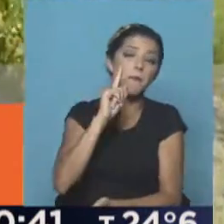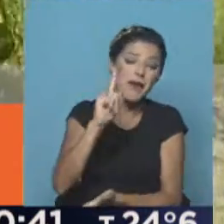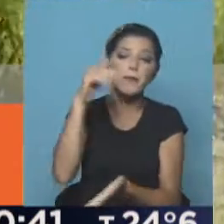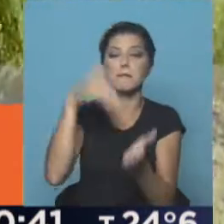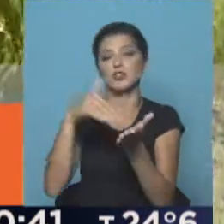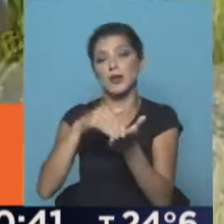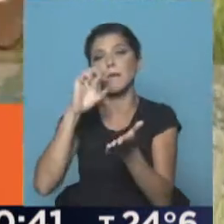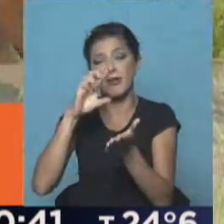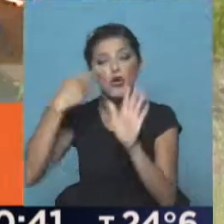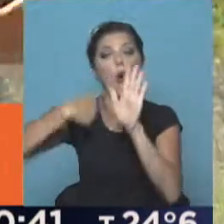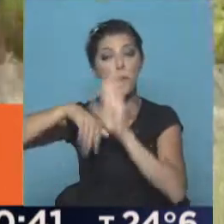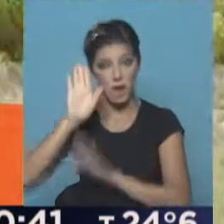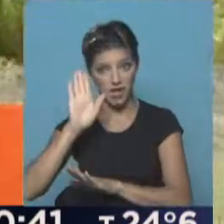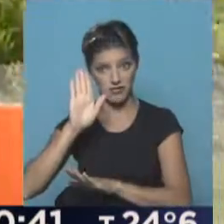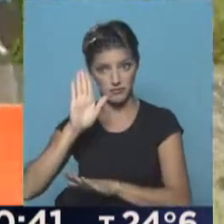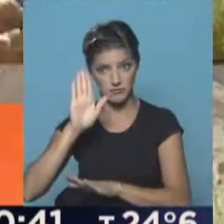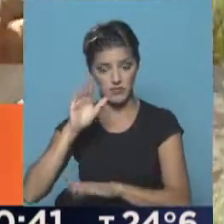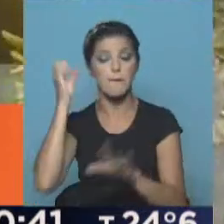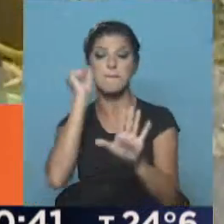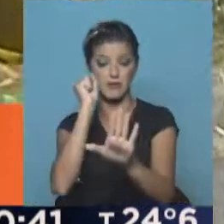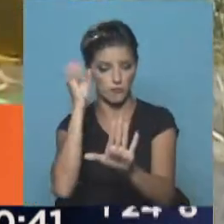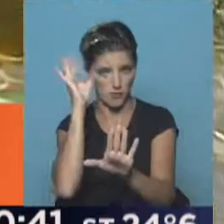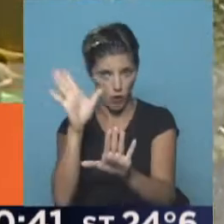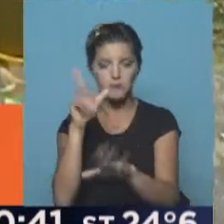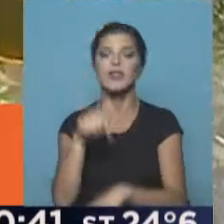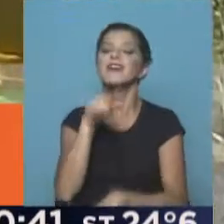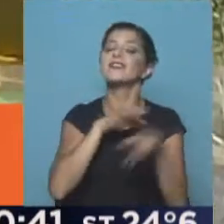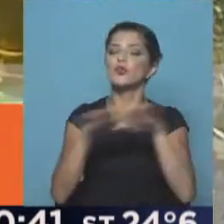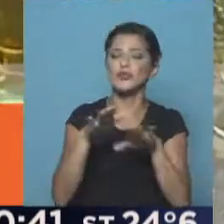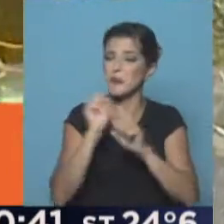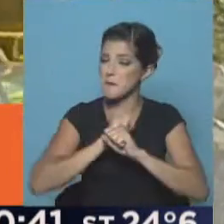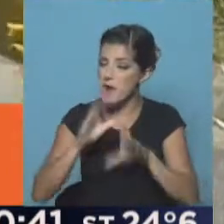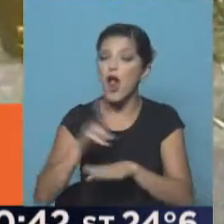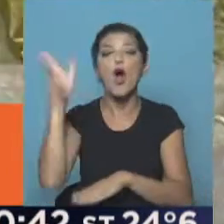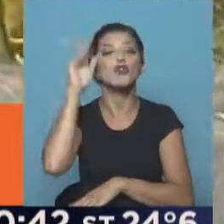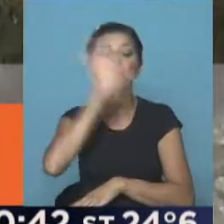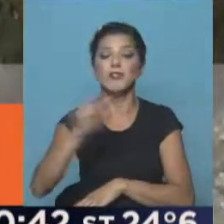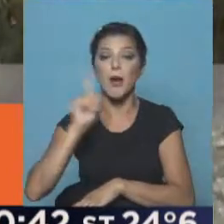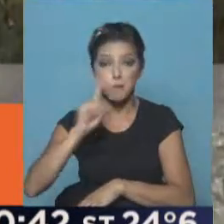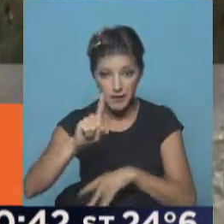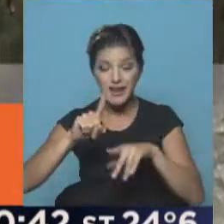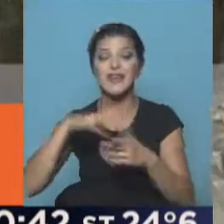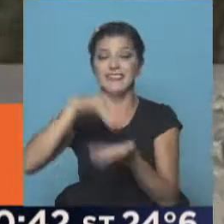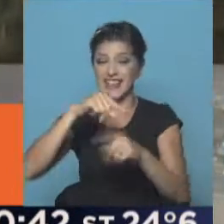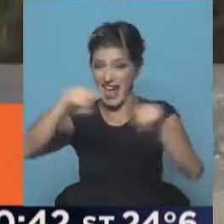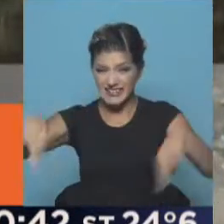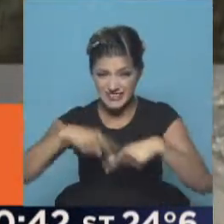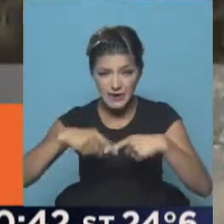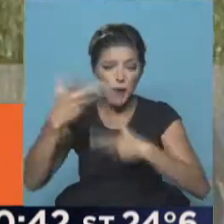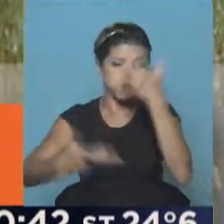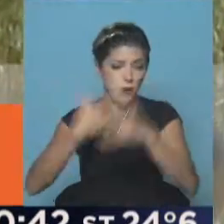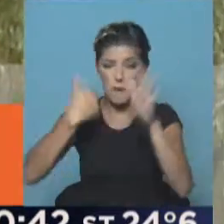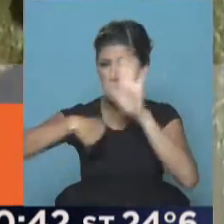1.000 millones de pesos. La situación es complicada. Más de 800.000 hectáreas en esta provincia están